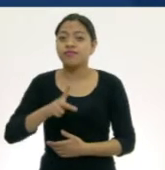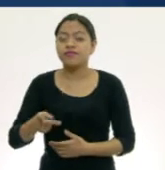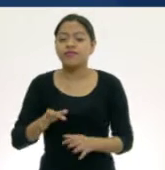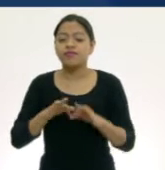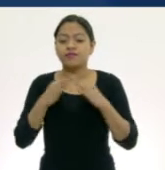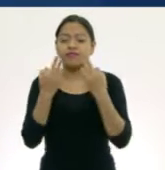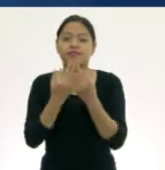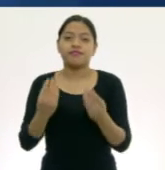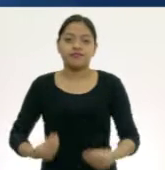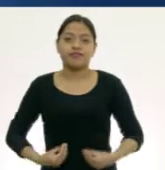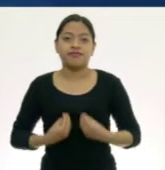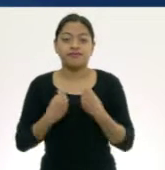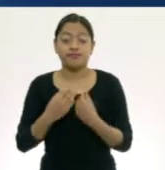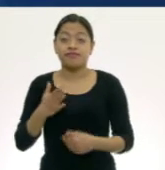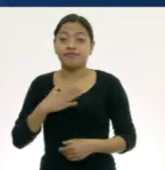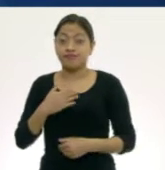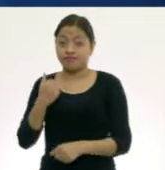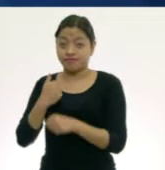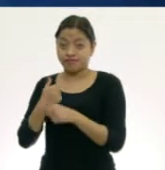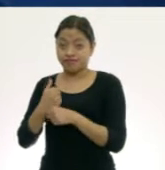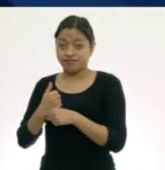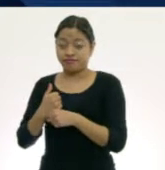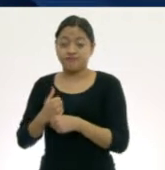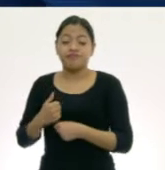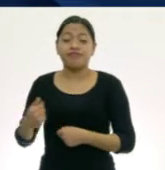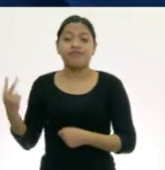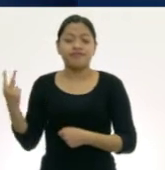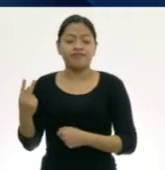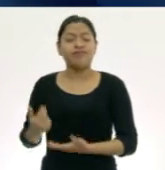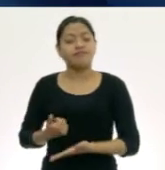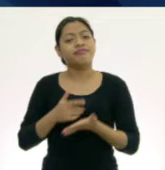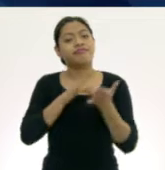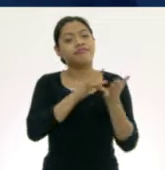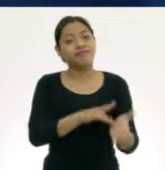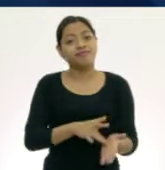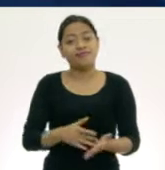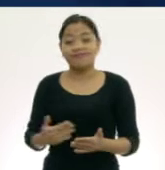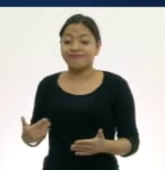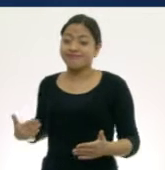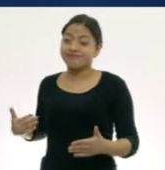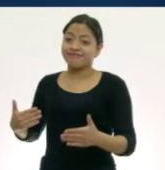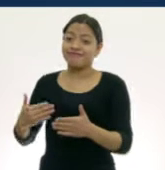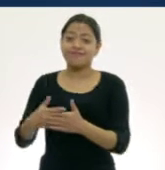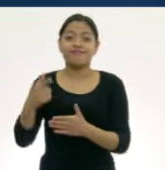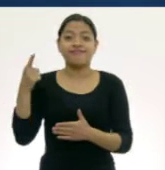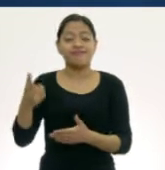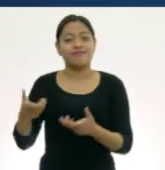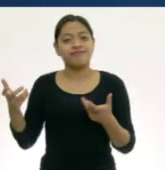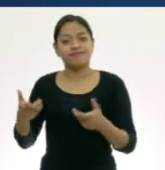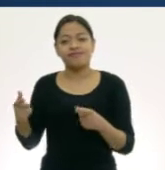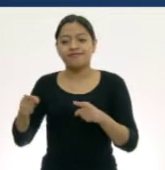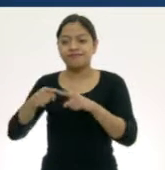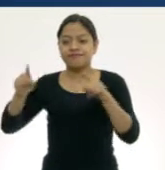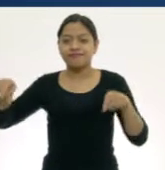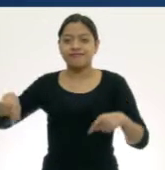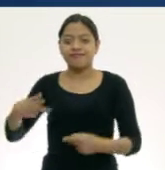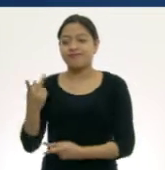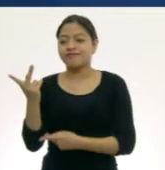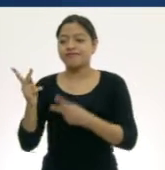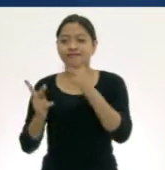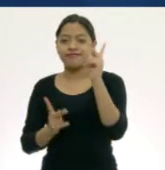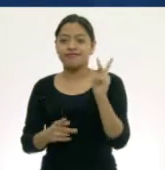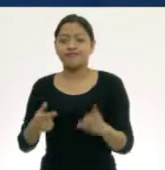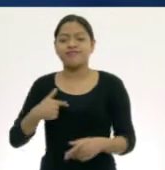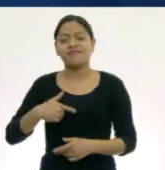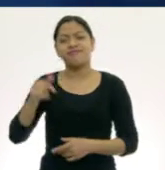de vivir. Mi abuelo fue cómplice de los 2 y trazó y sembró con sus manos las huertas que yo creí que habían